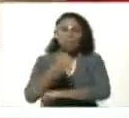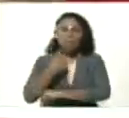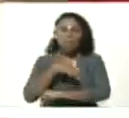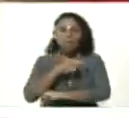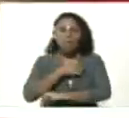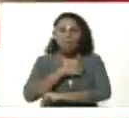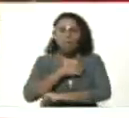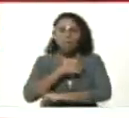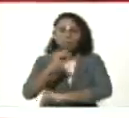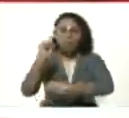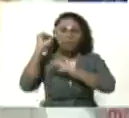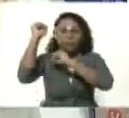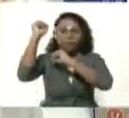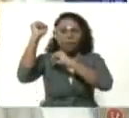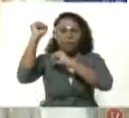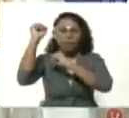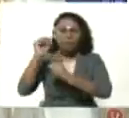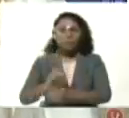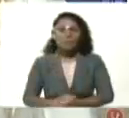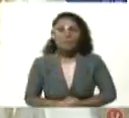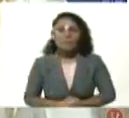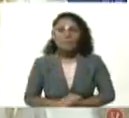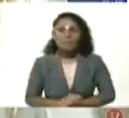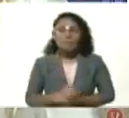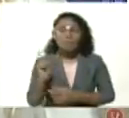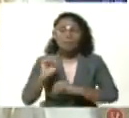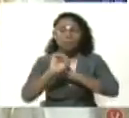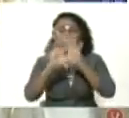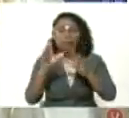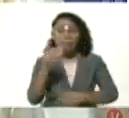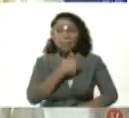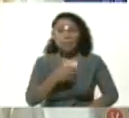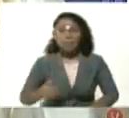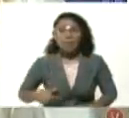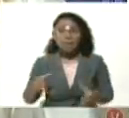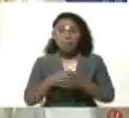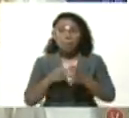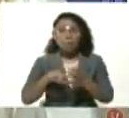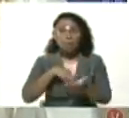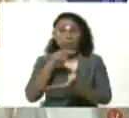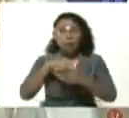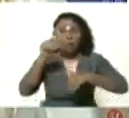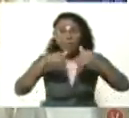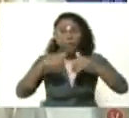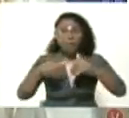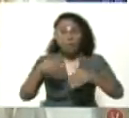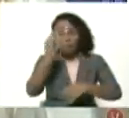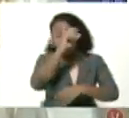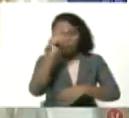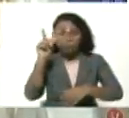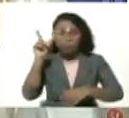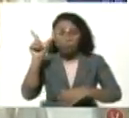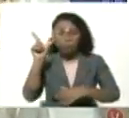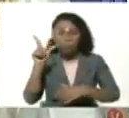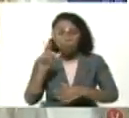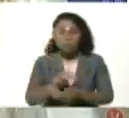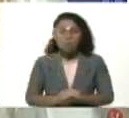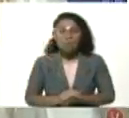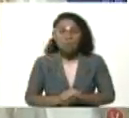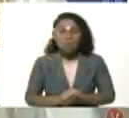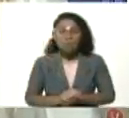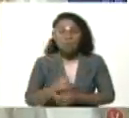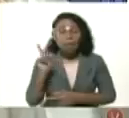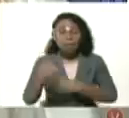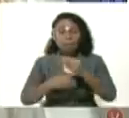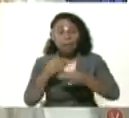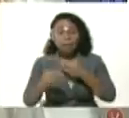¡Nosotros venceremos! Han sido las declaraciones del presidente de la Comisión Nacional Electoral del Partido Socialista Unido de Venezuela,